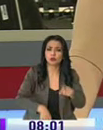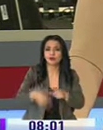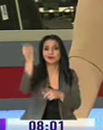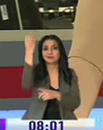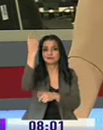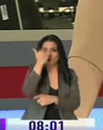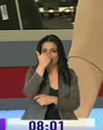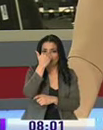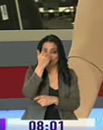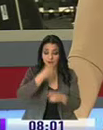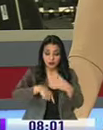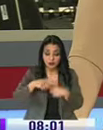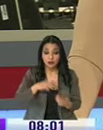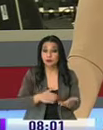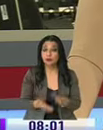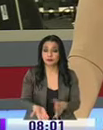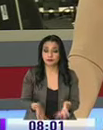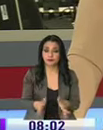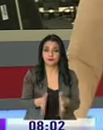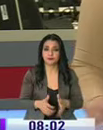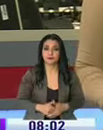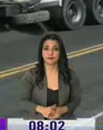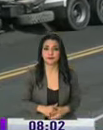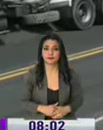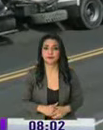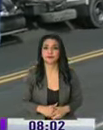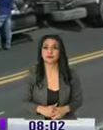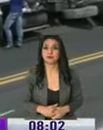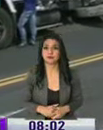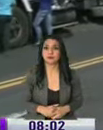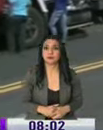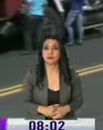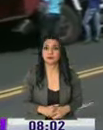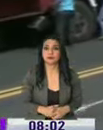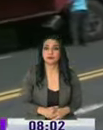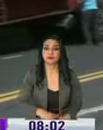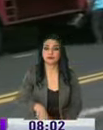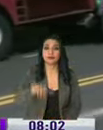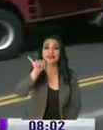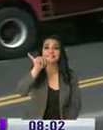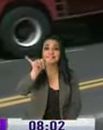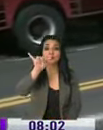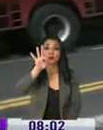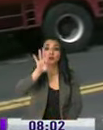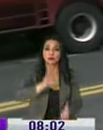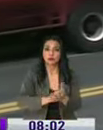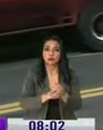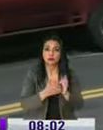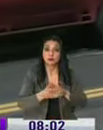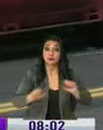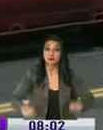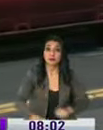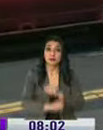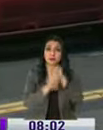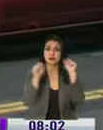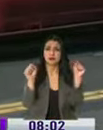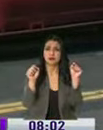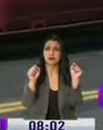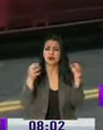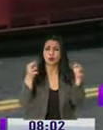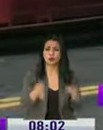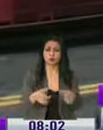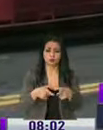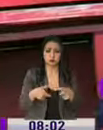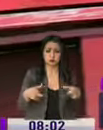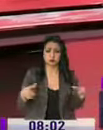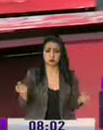dejó heridos ni víctimas que lamentar. La mañana del pasado sábado 4 de noviembre se registró un fuerte accidente de